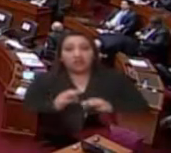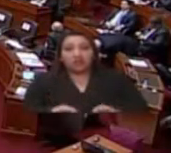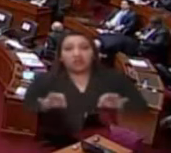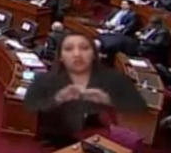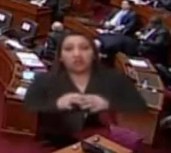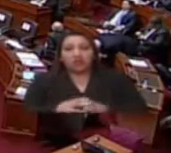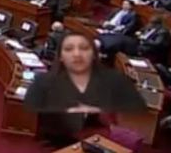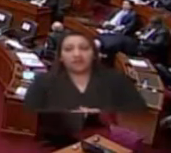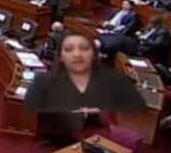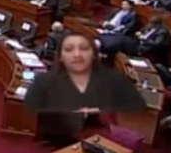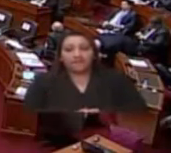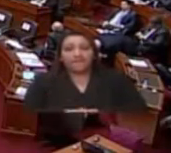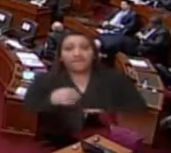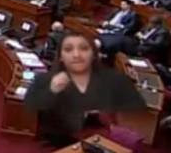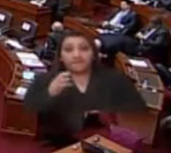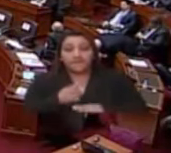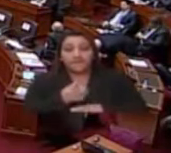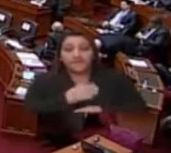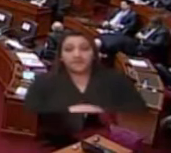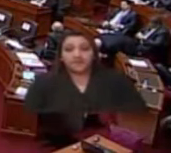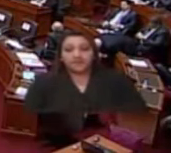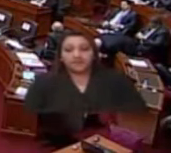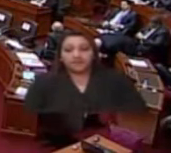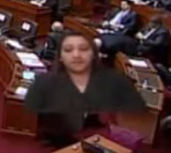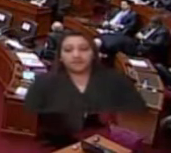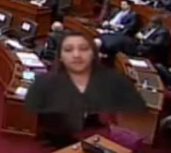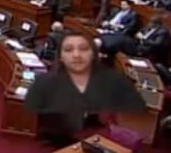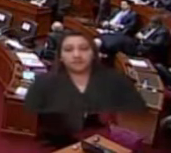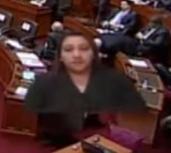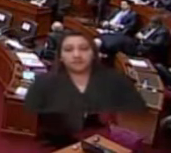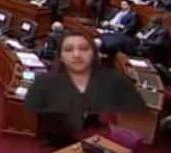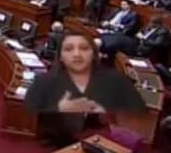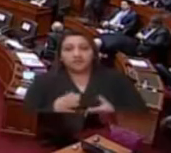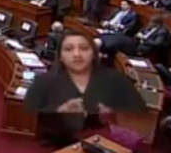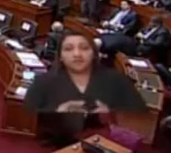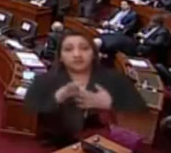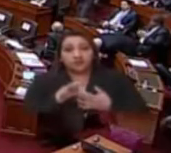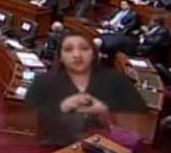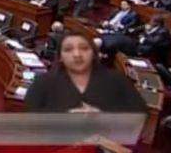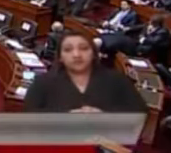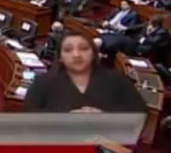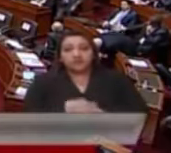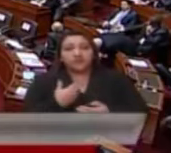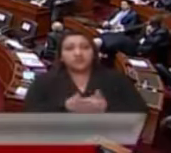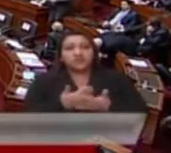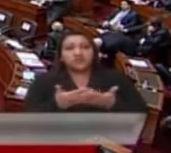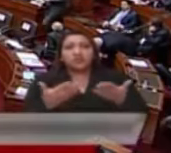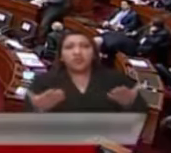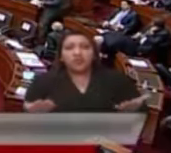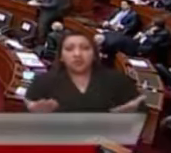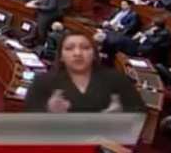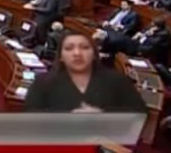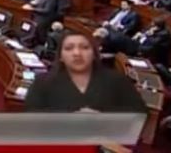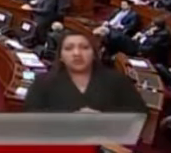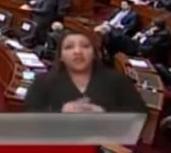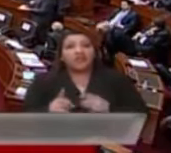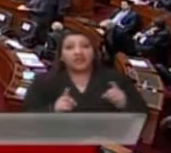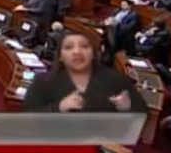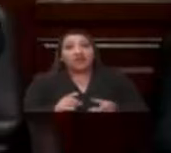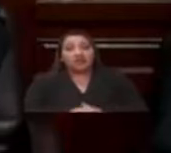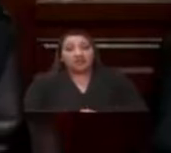investidura, lo dije en mi intervención, en esta con una característica muy peculiar de propuestas y de